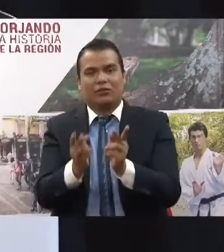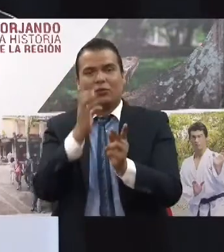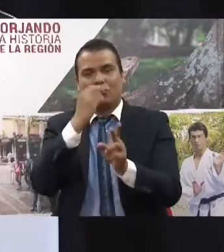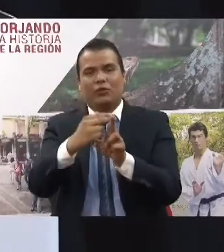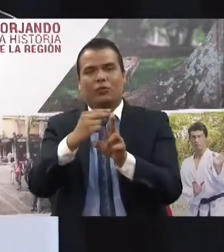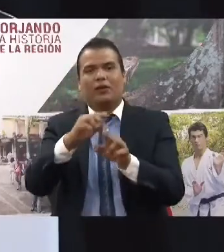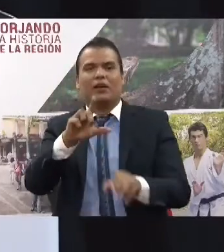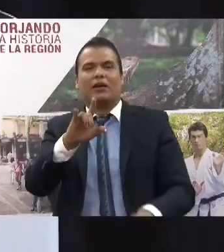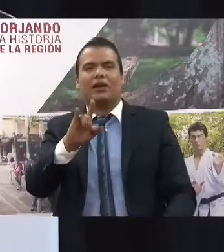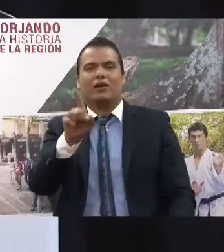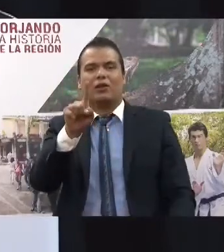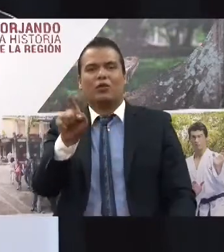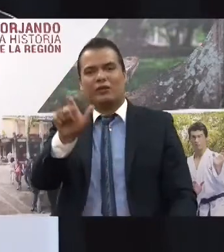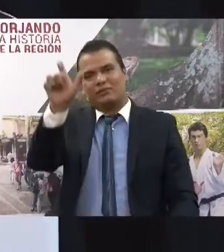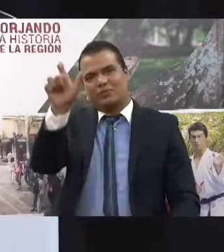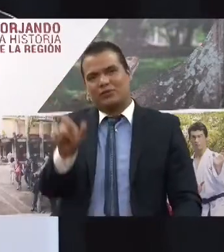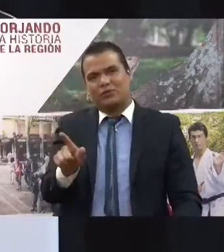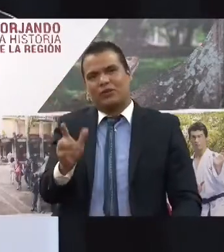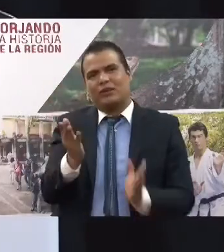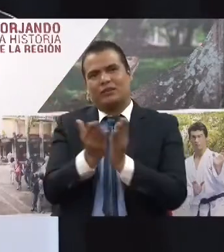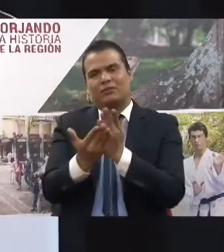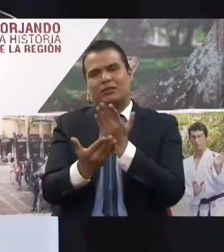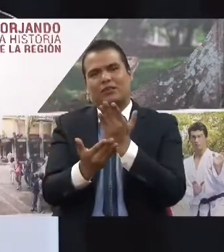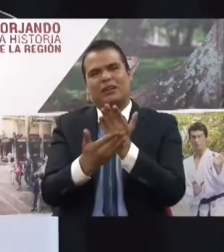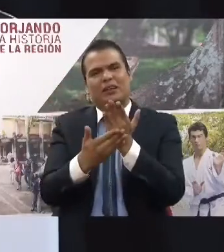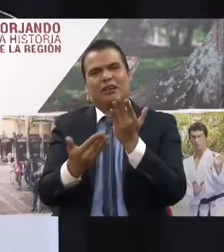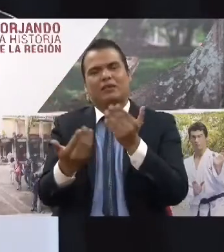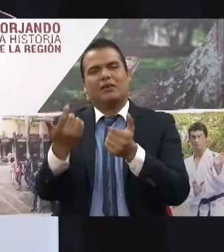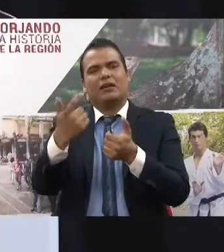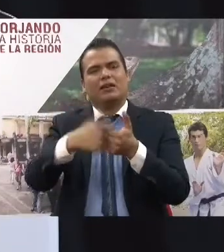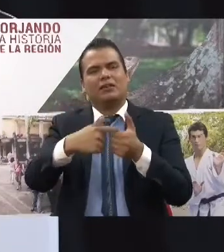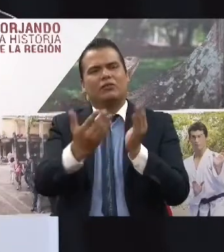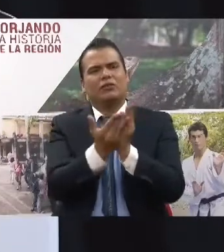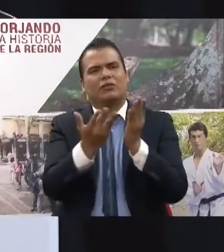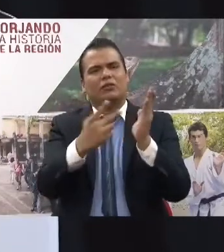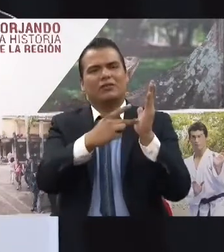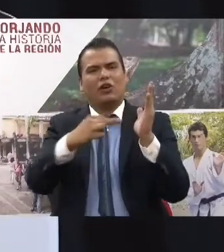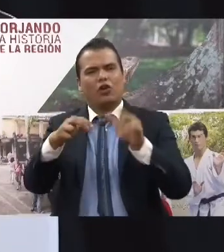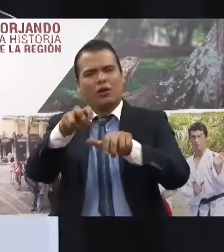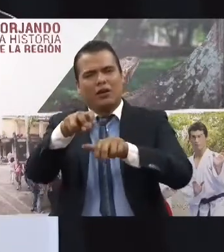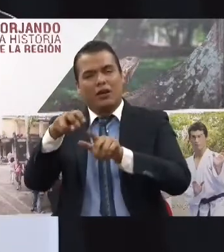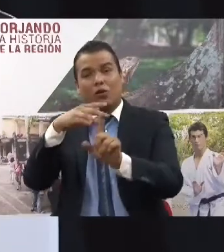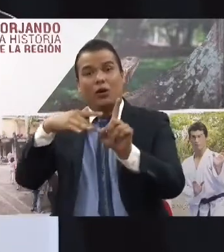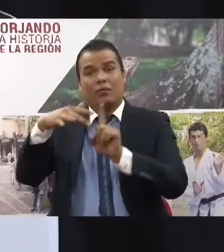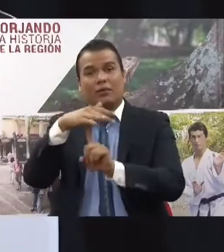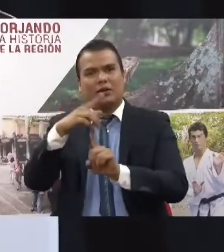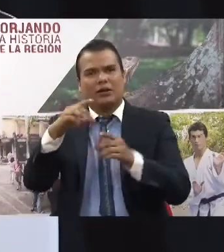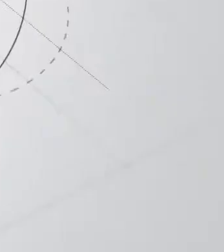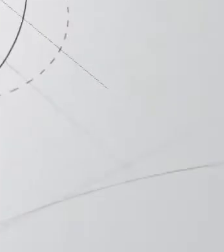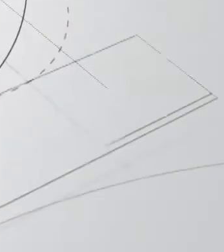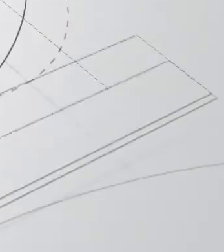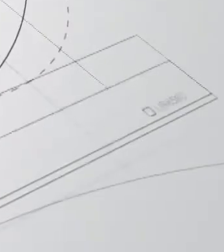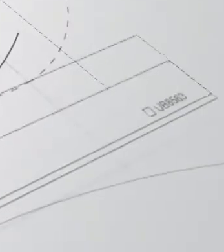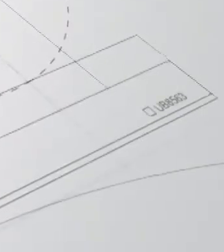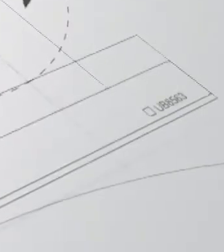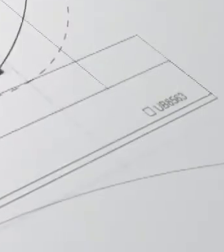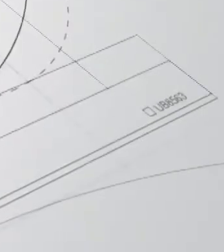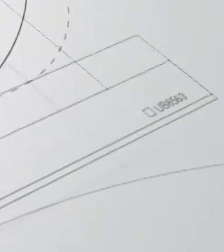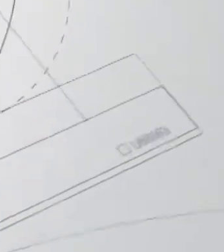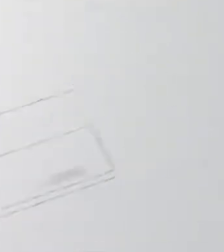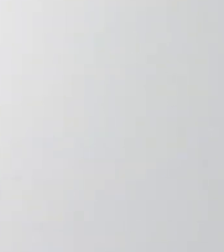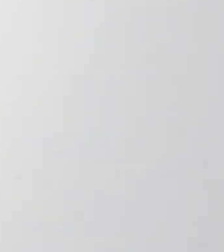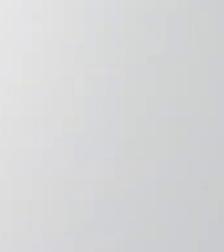Correa. Él es del Programa de Tecnología Agroambiental y su puntaje 4.53.